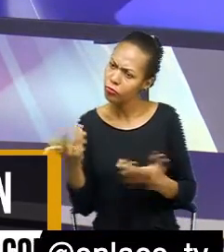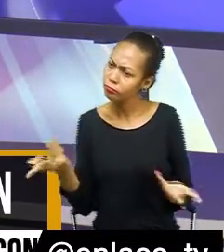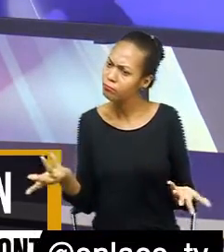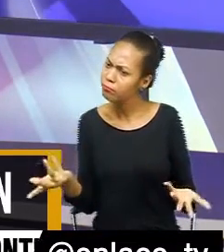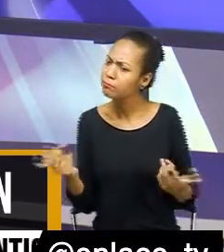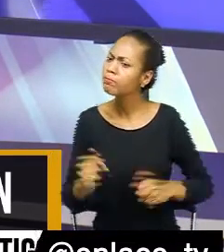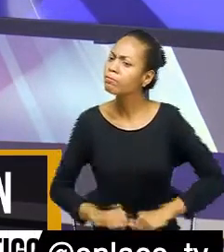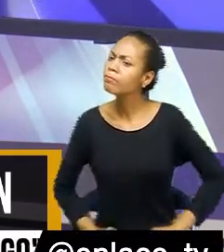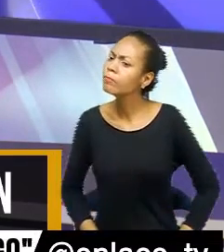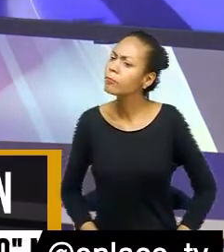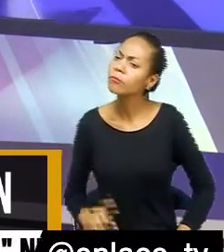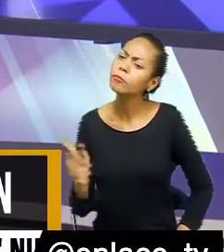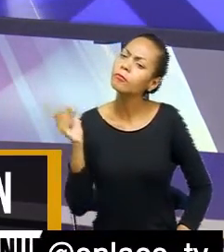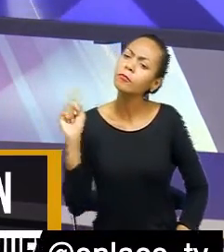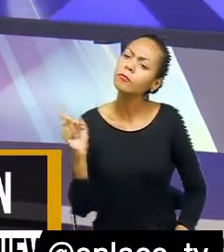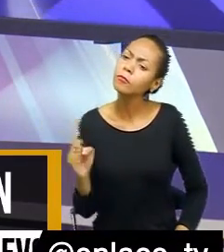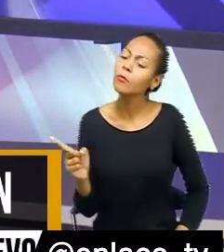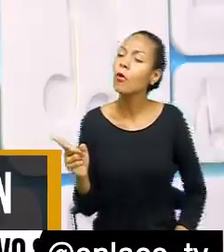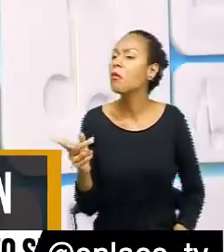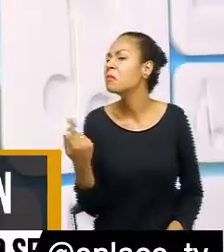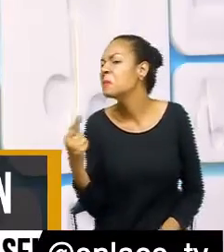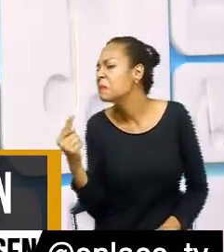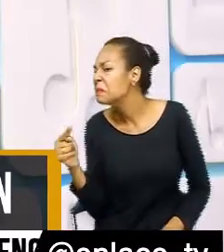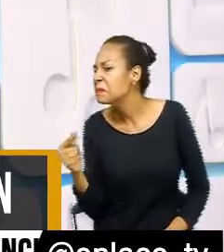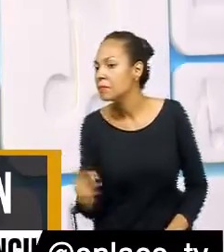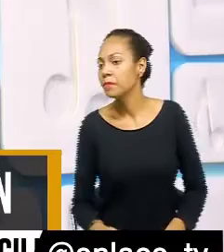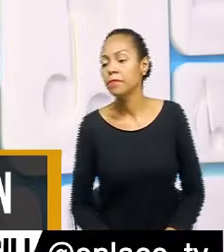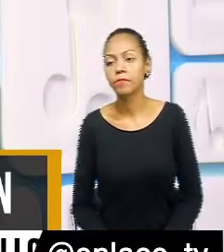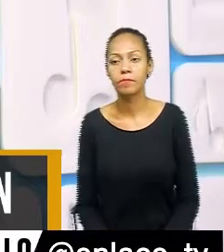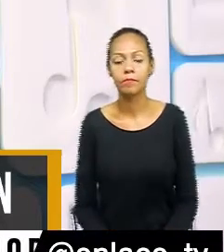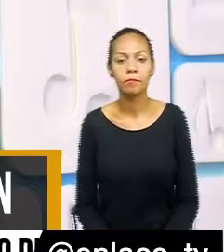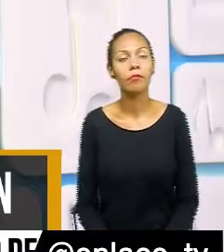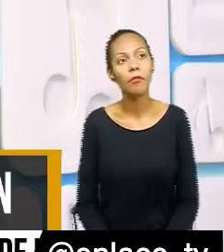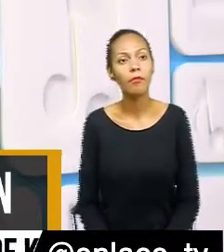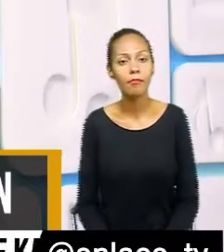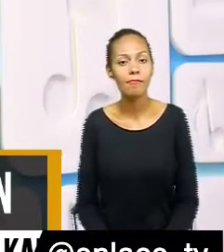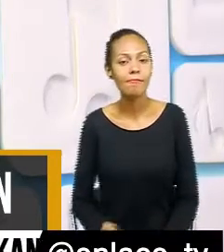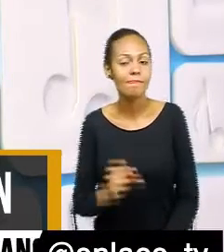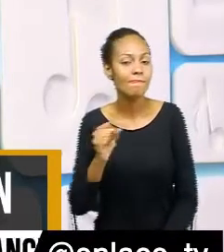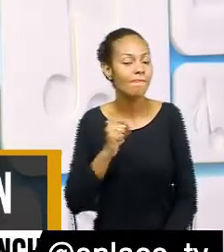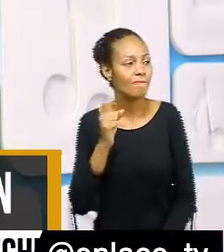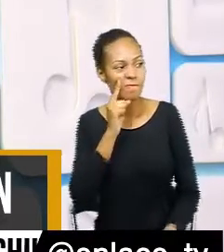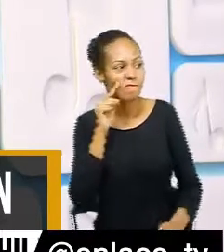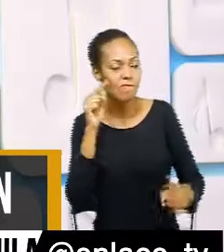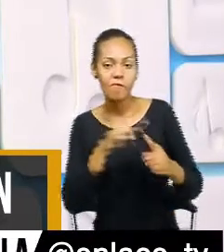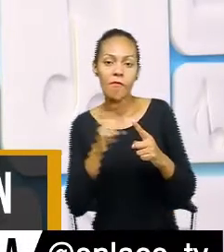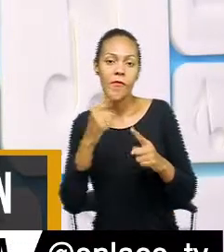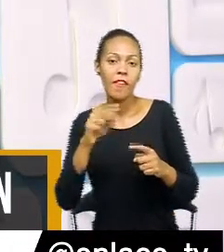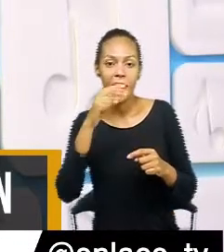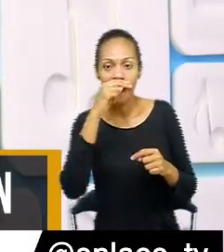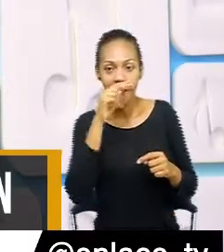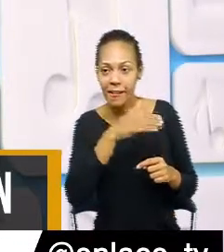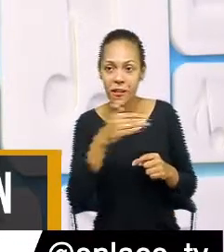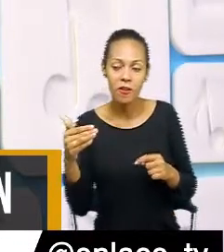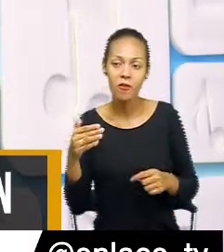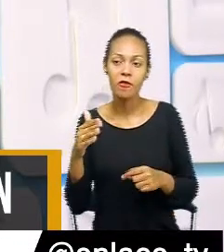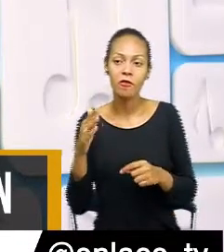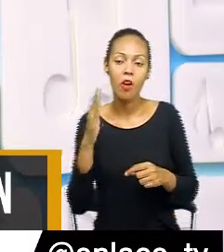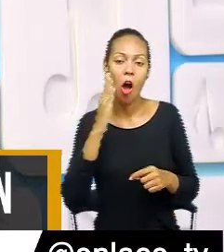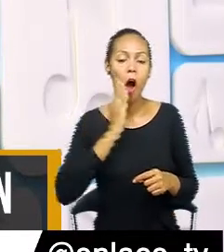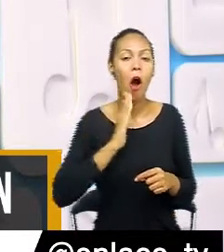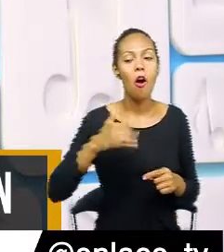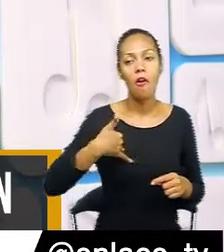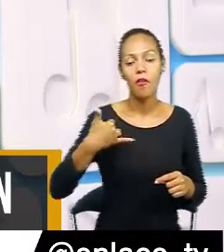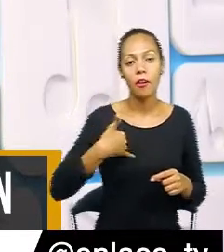esta celebración? Pues son actividades básicamente enfocadas a los niños, a la juventud. El